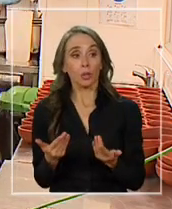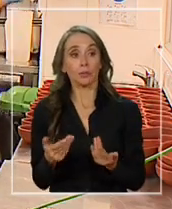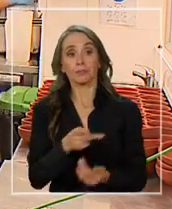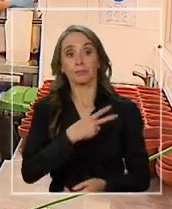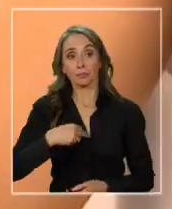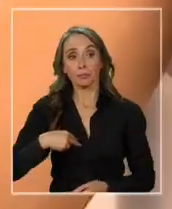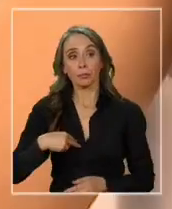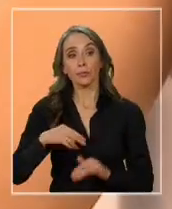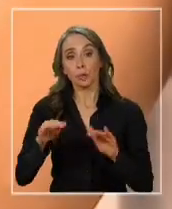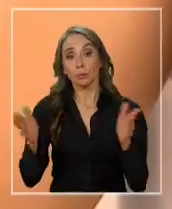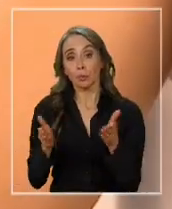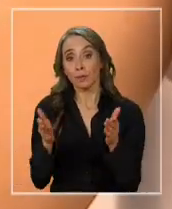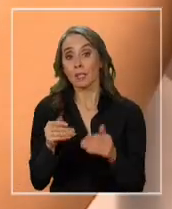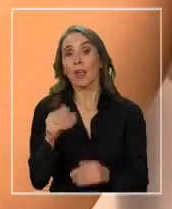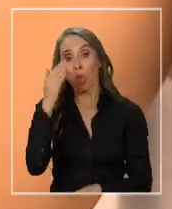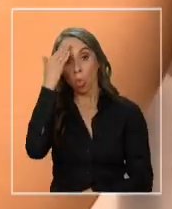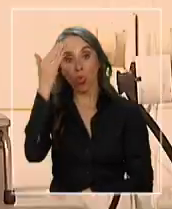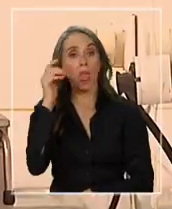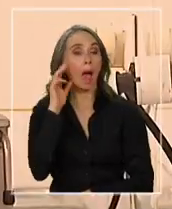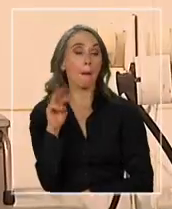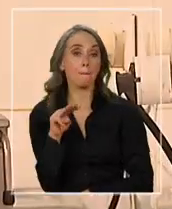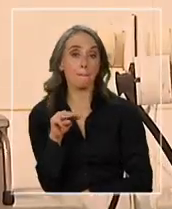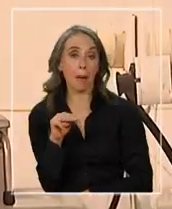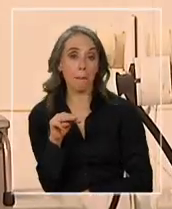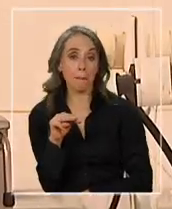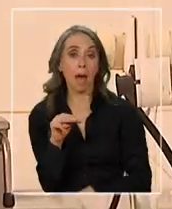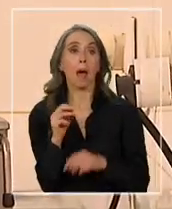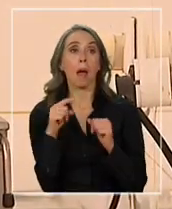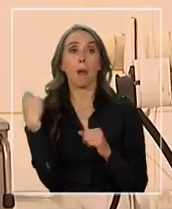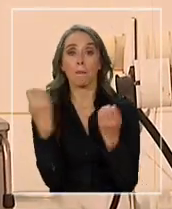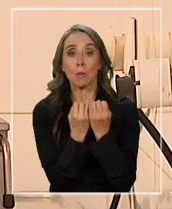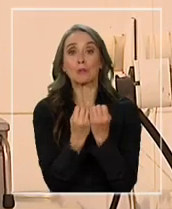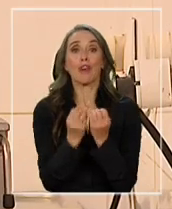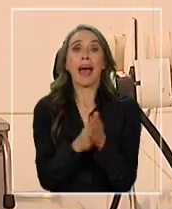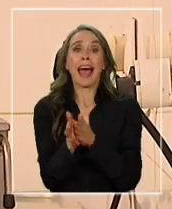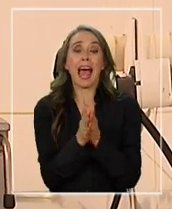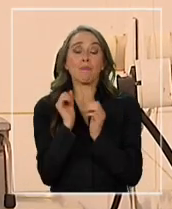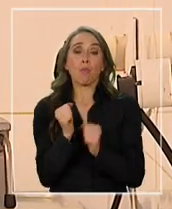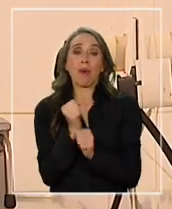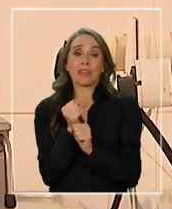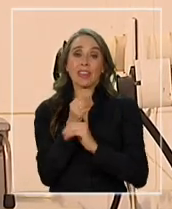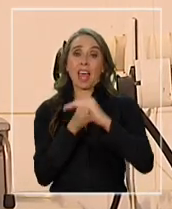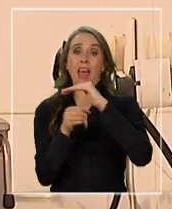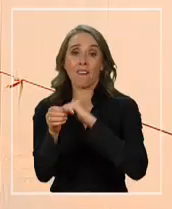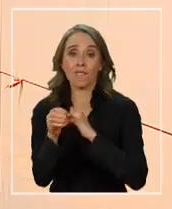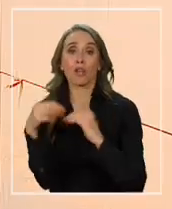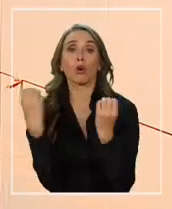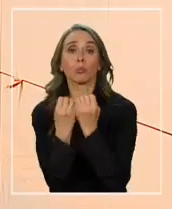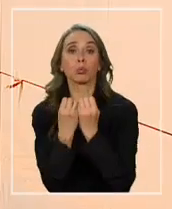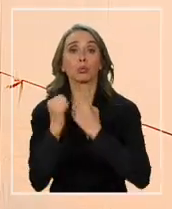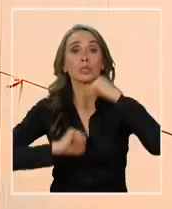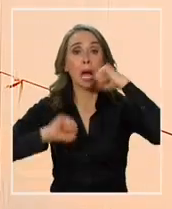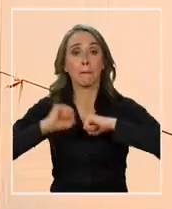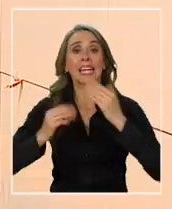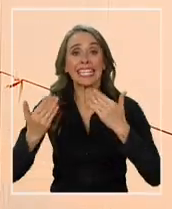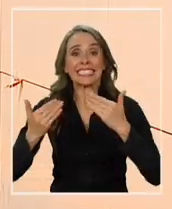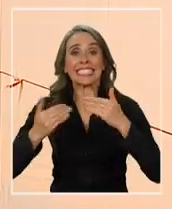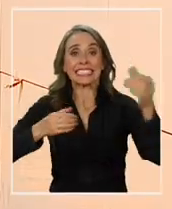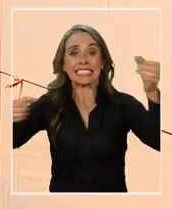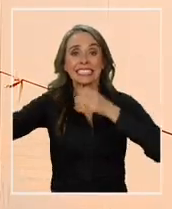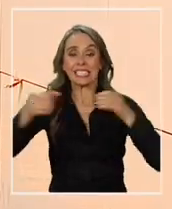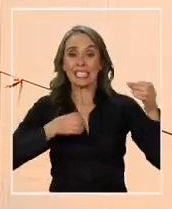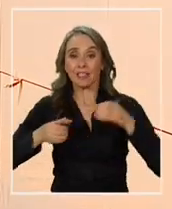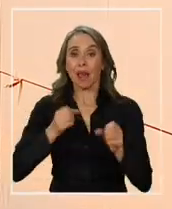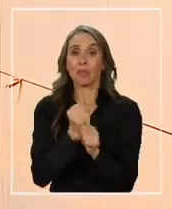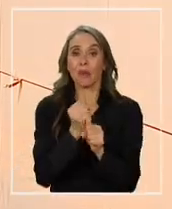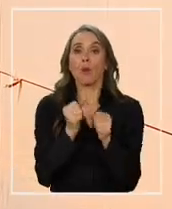estamos promoviendo. El Día de la Madre aparece como opción para muchas personas. La alta demanda de diversos sectores de la economía promueve